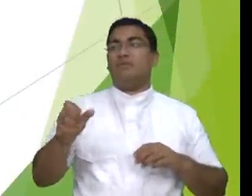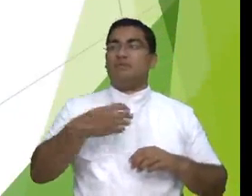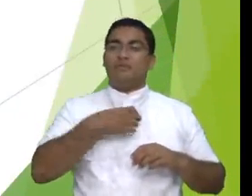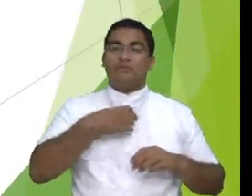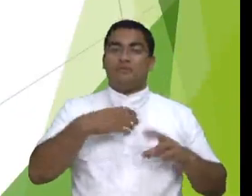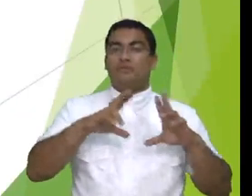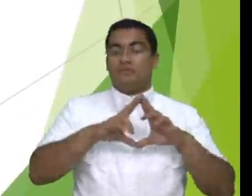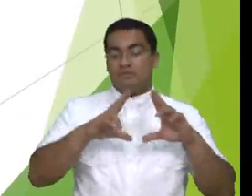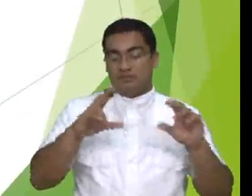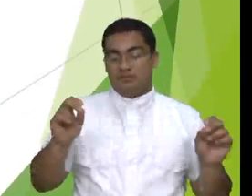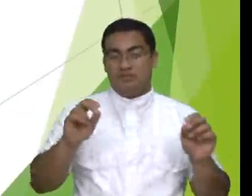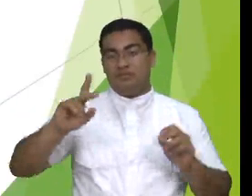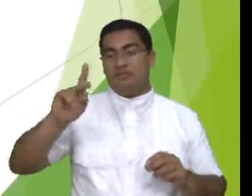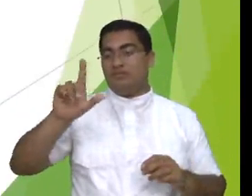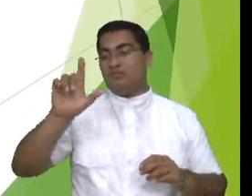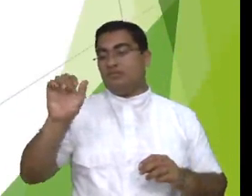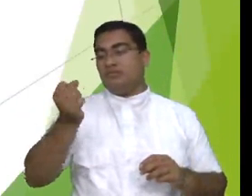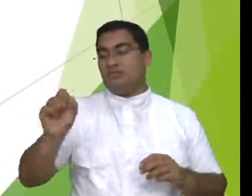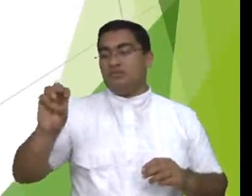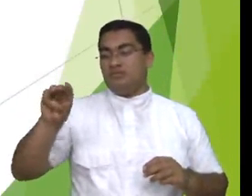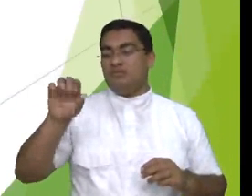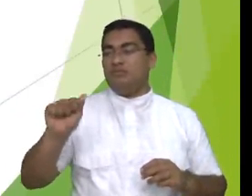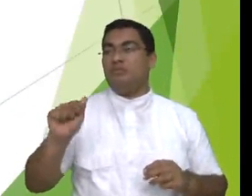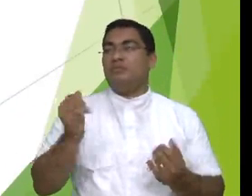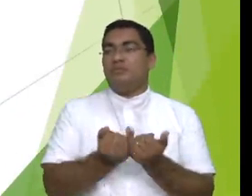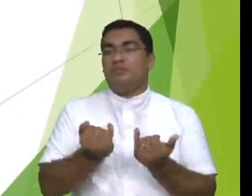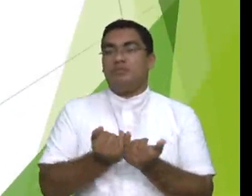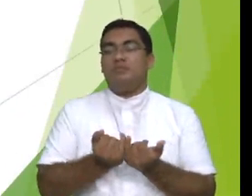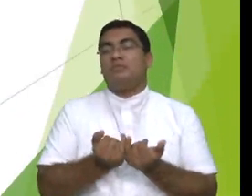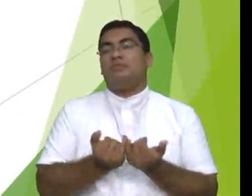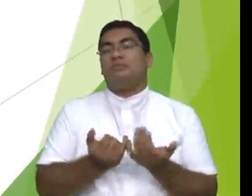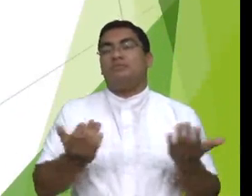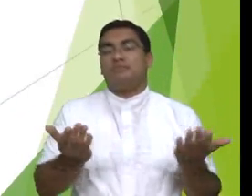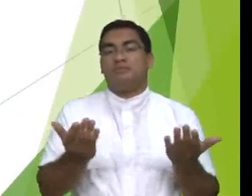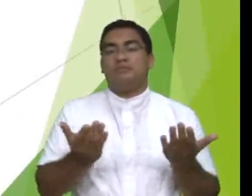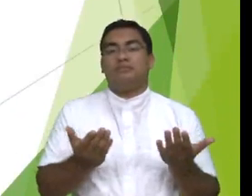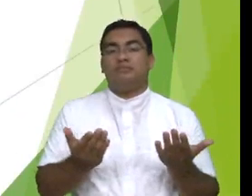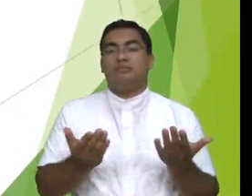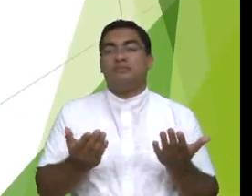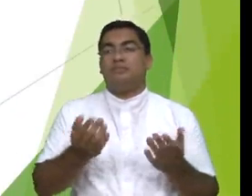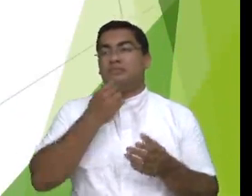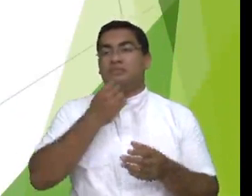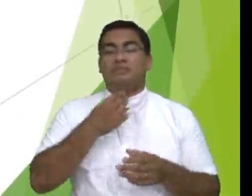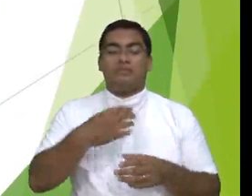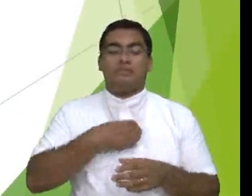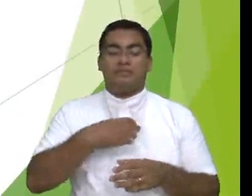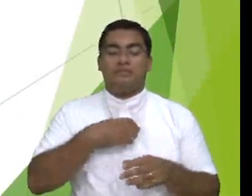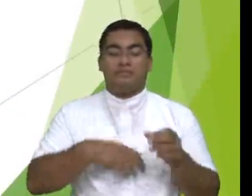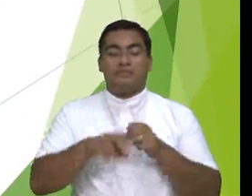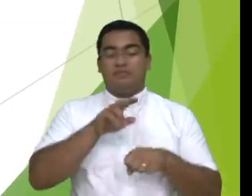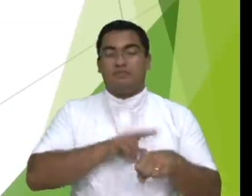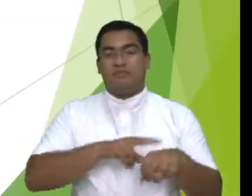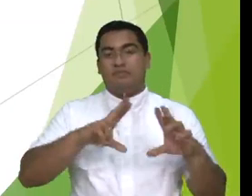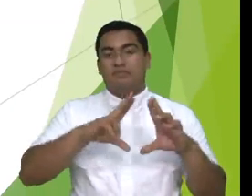es de crioprecipitados y plasma, de uno que es también con una parte que se tratan los pacientes, ¿no? Eso es producción aquí nacional, se hace